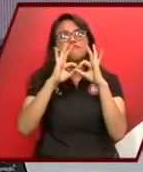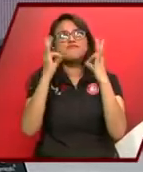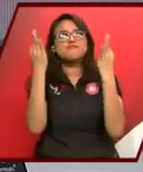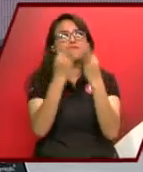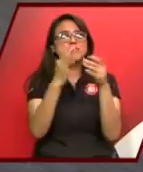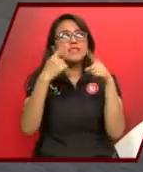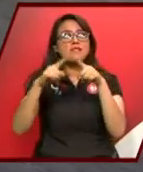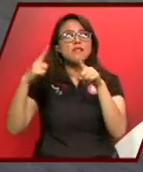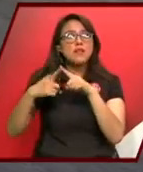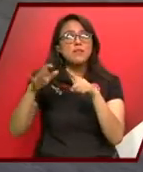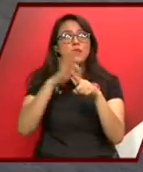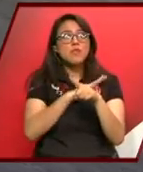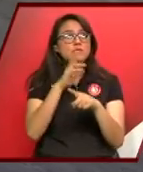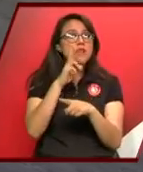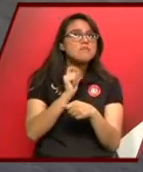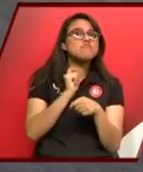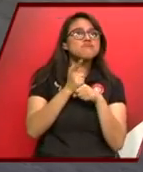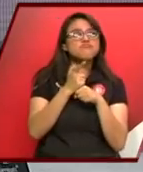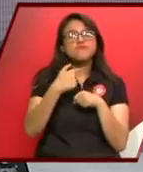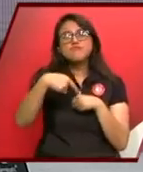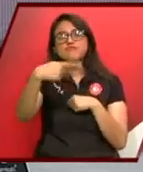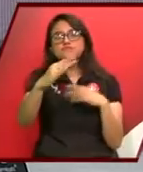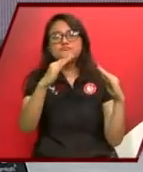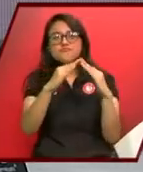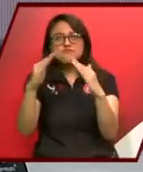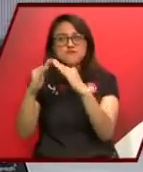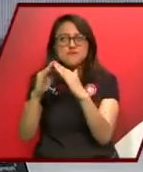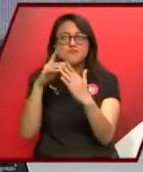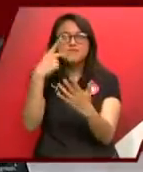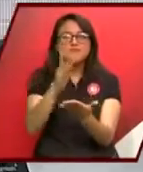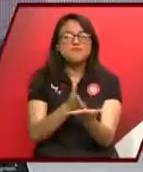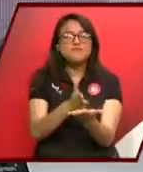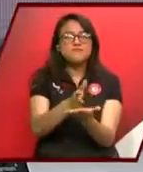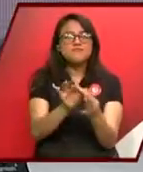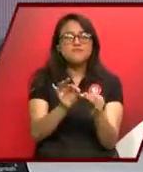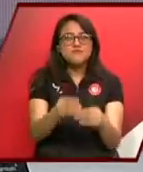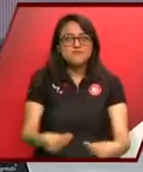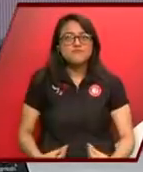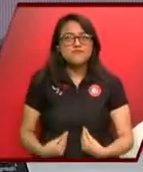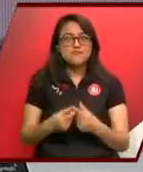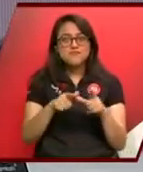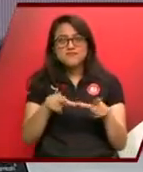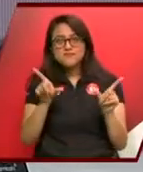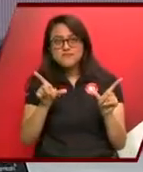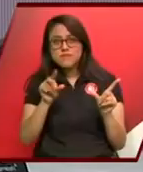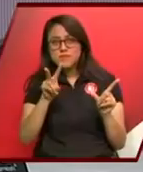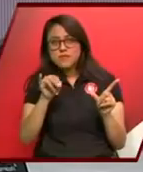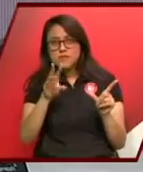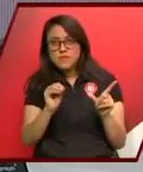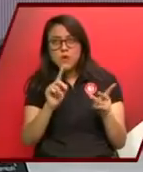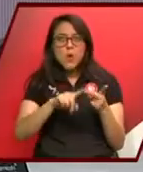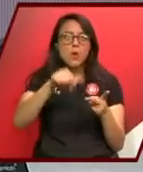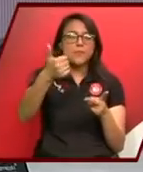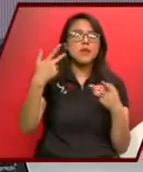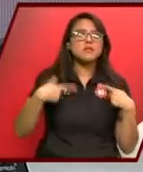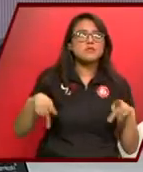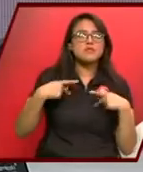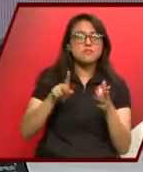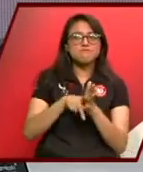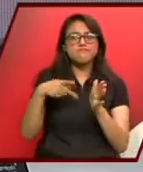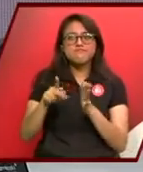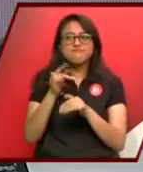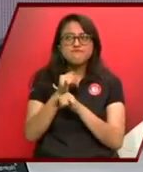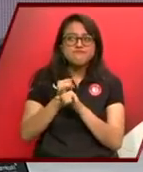canales. Y ya con esto podemos llegar a su casa y desde su casa transmitir vía celular o mandar a un reportero para levantar la